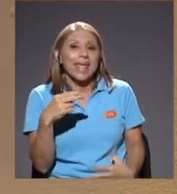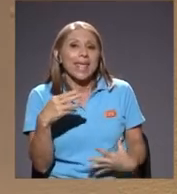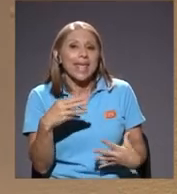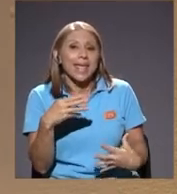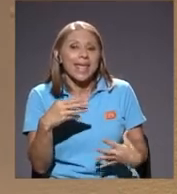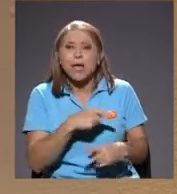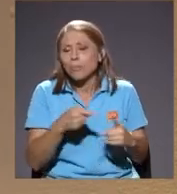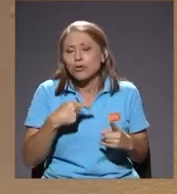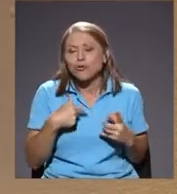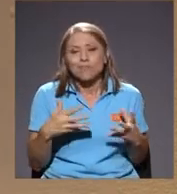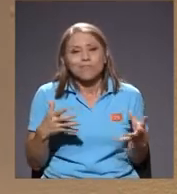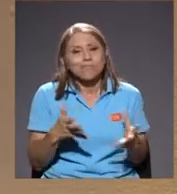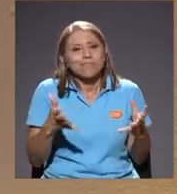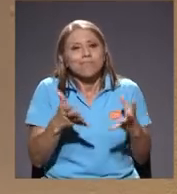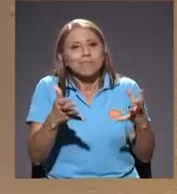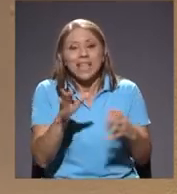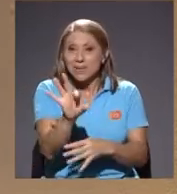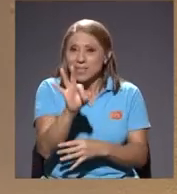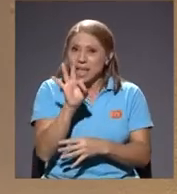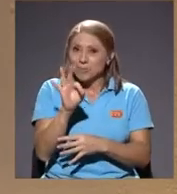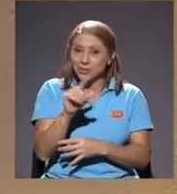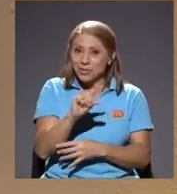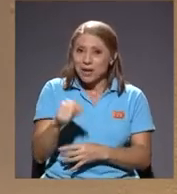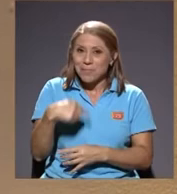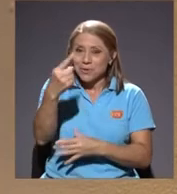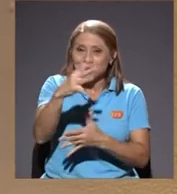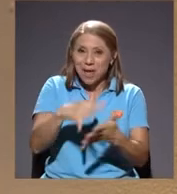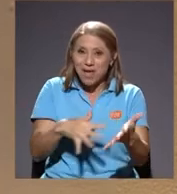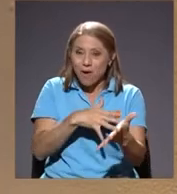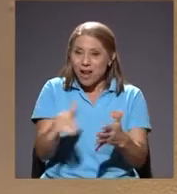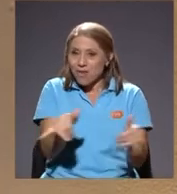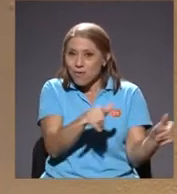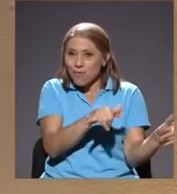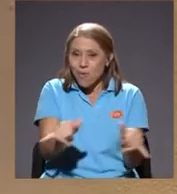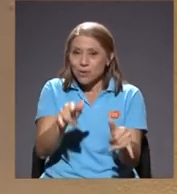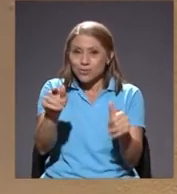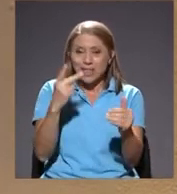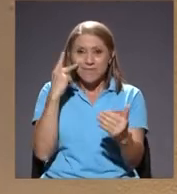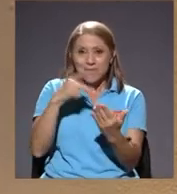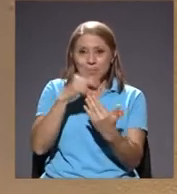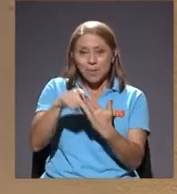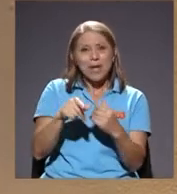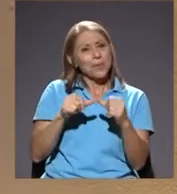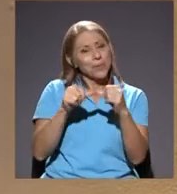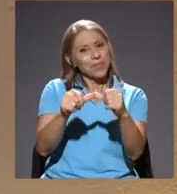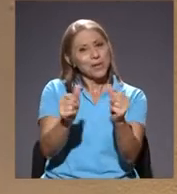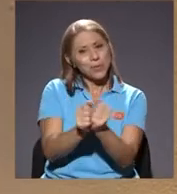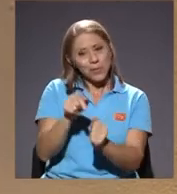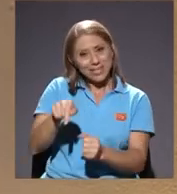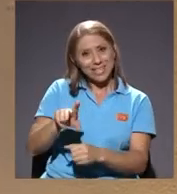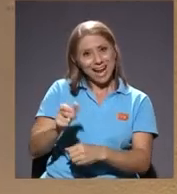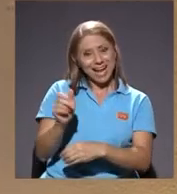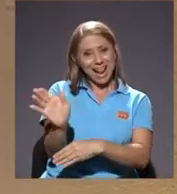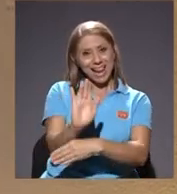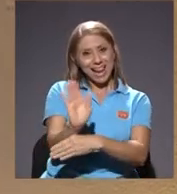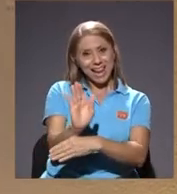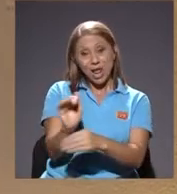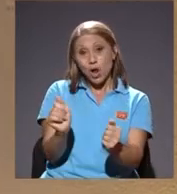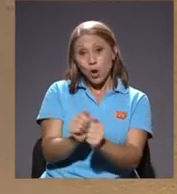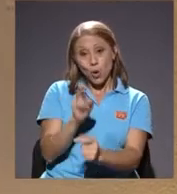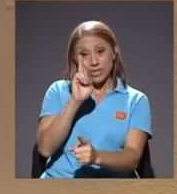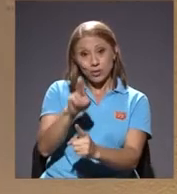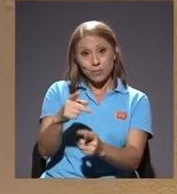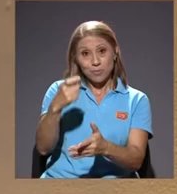amigas y amigos a que la próxima semana en los mismos tiempos y circunstancias nos acompañen que desde con este canal que con esos mismos